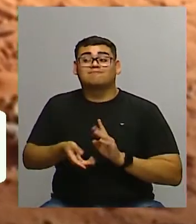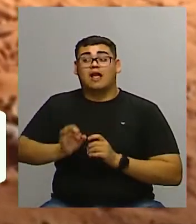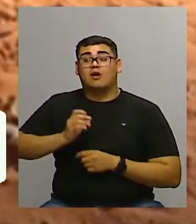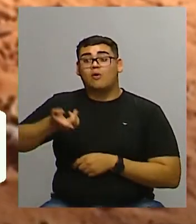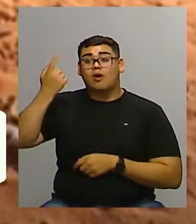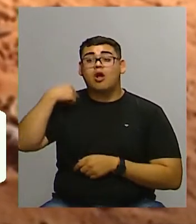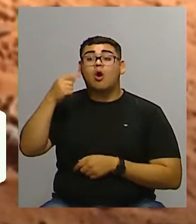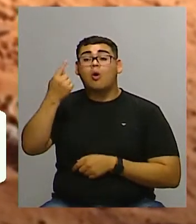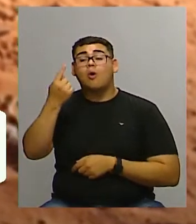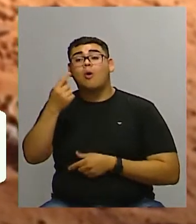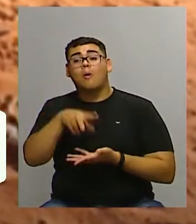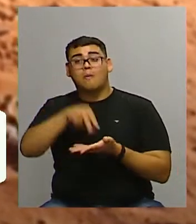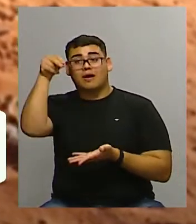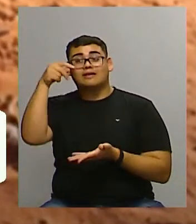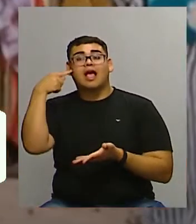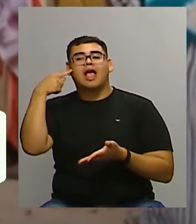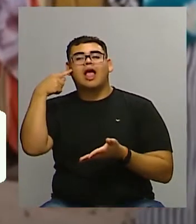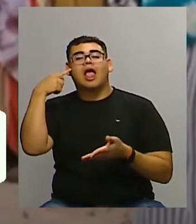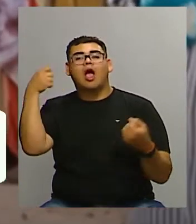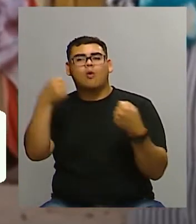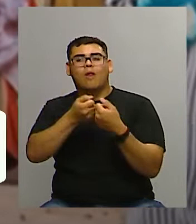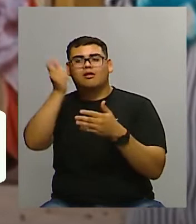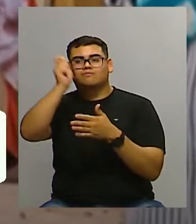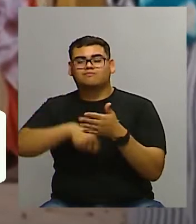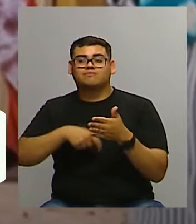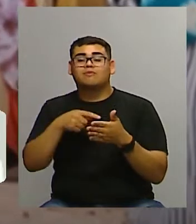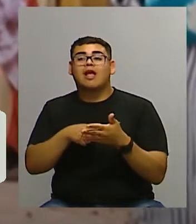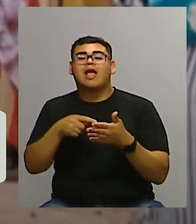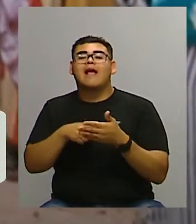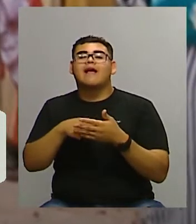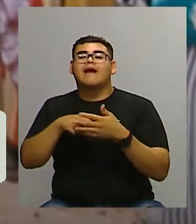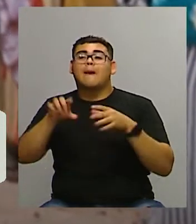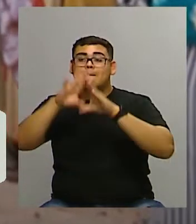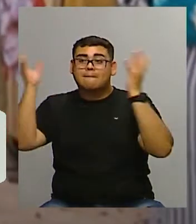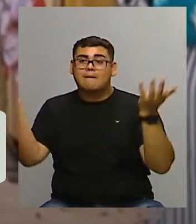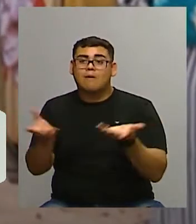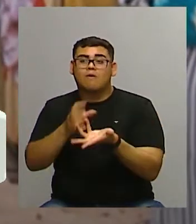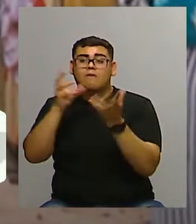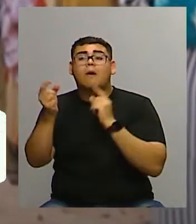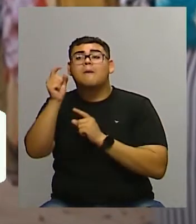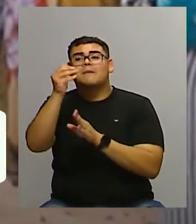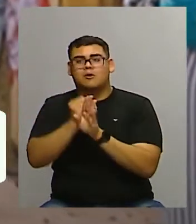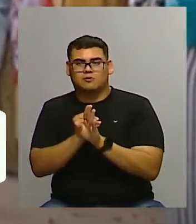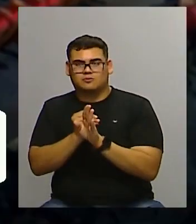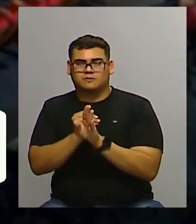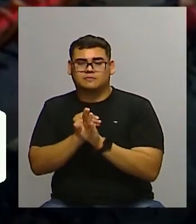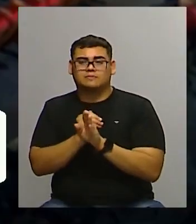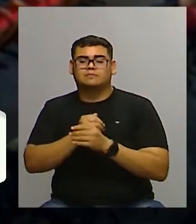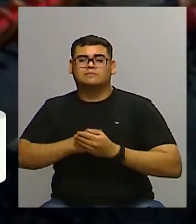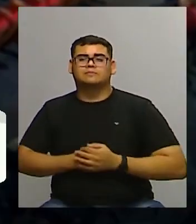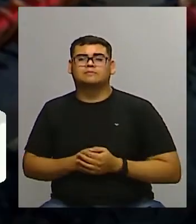adoptaron el Acuerdo de París, que era el compromiso de mantener el calentamiento global en menos de 2 grados centígrados, por encima de los